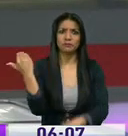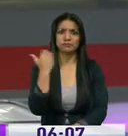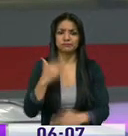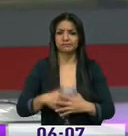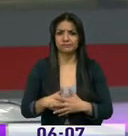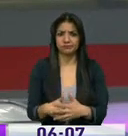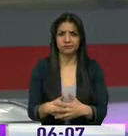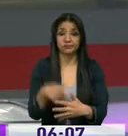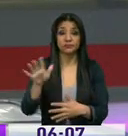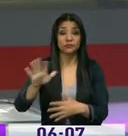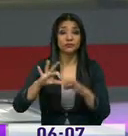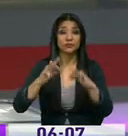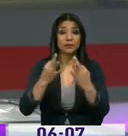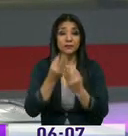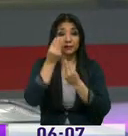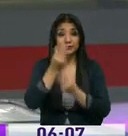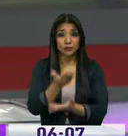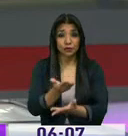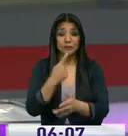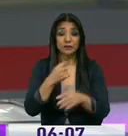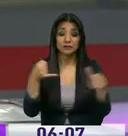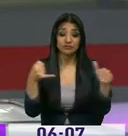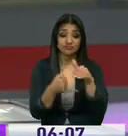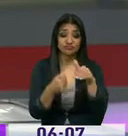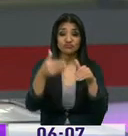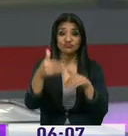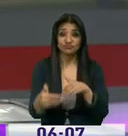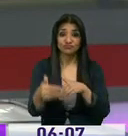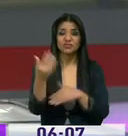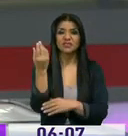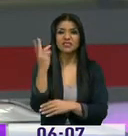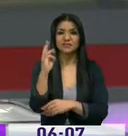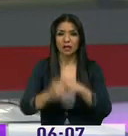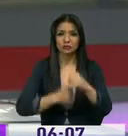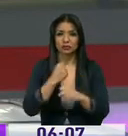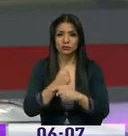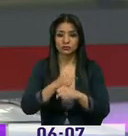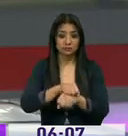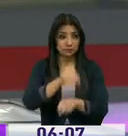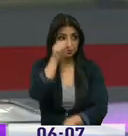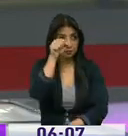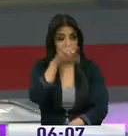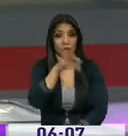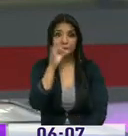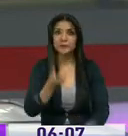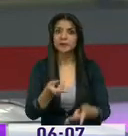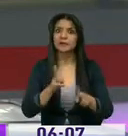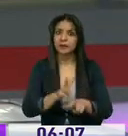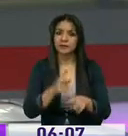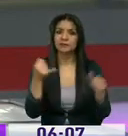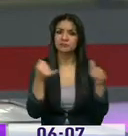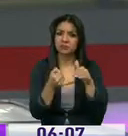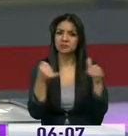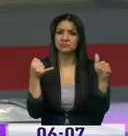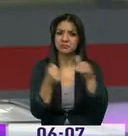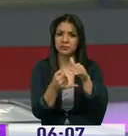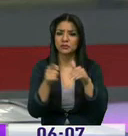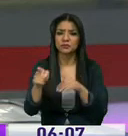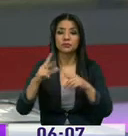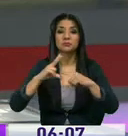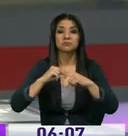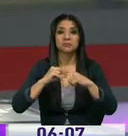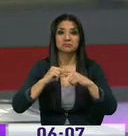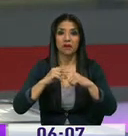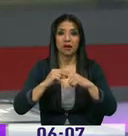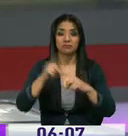los familiares de las víctimas, tras abusar de la menor de 16 años, descubrieron que este sujeto también habría ultrajado a una prima. El